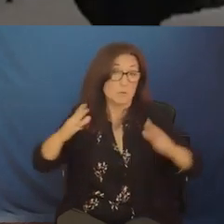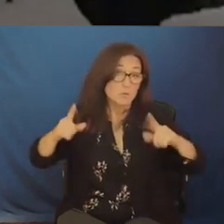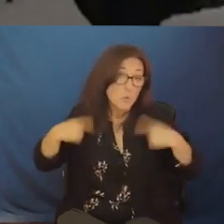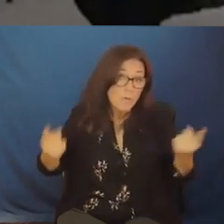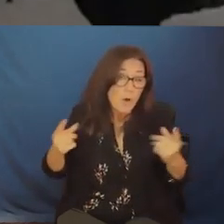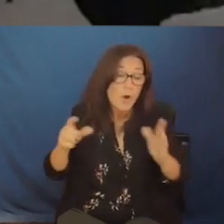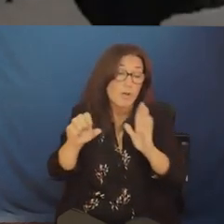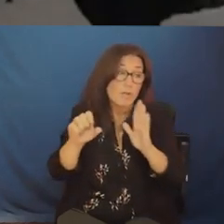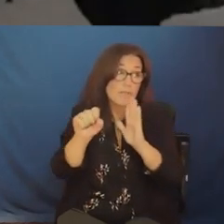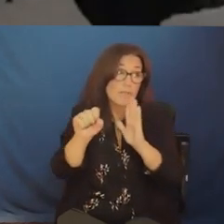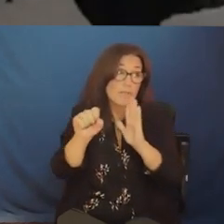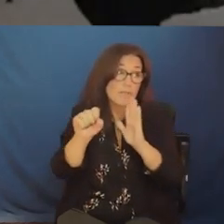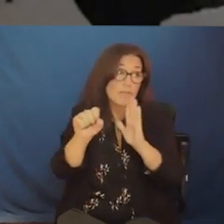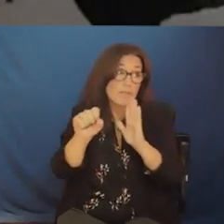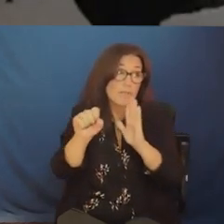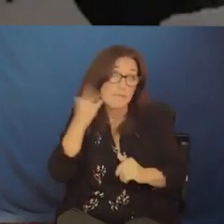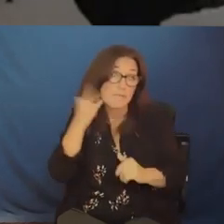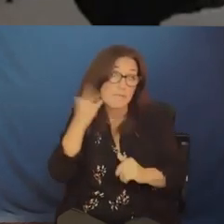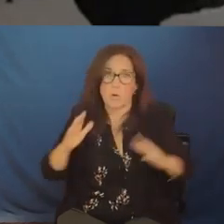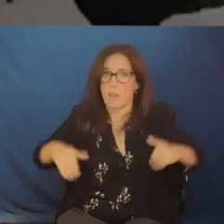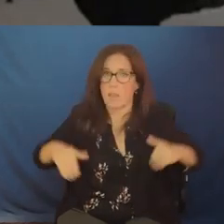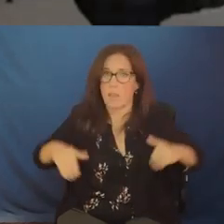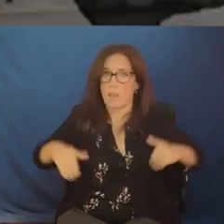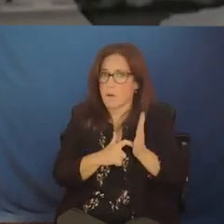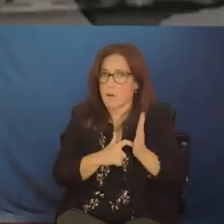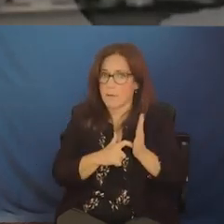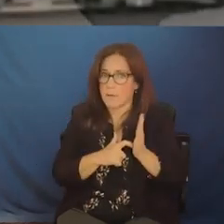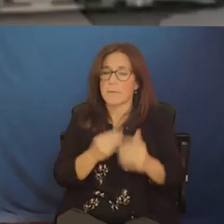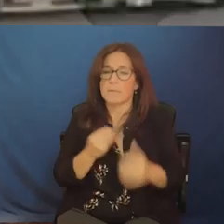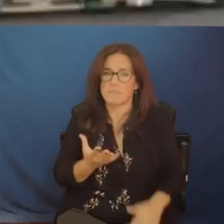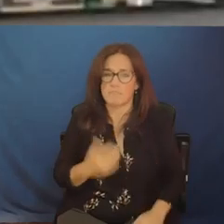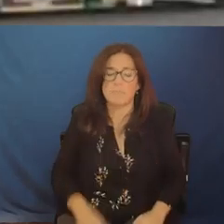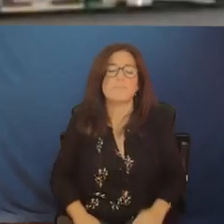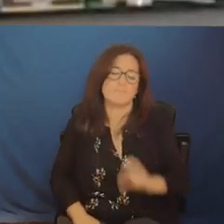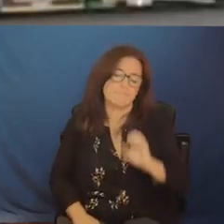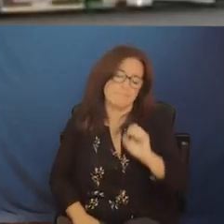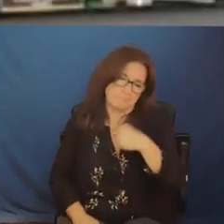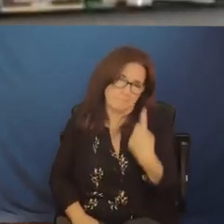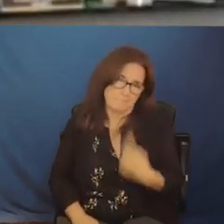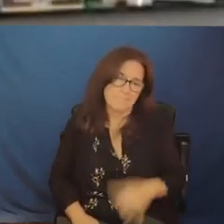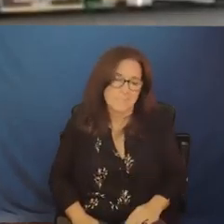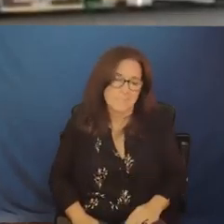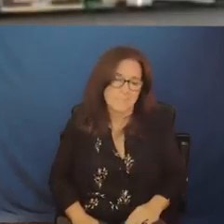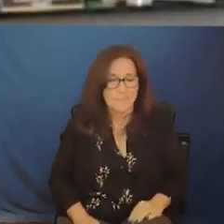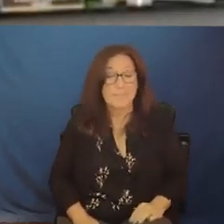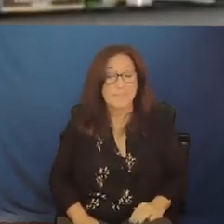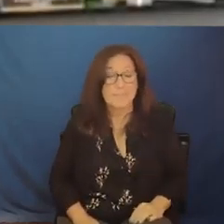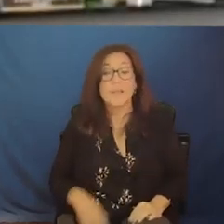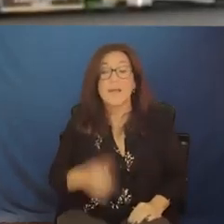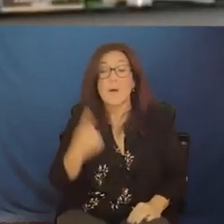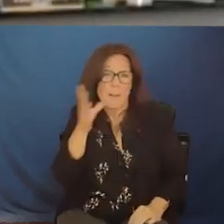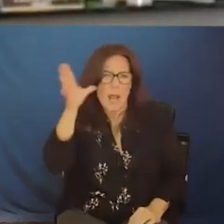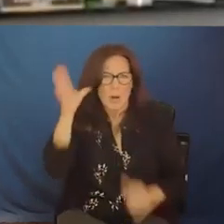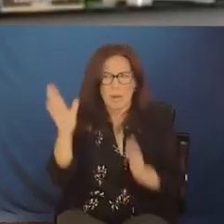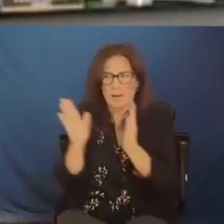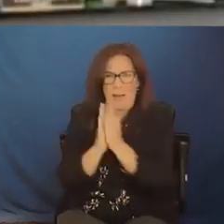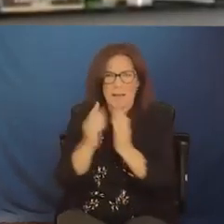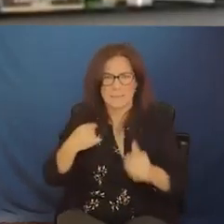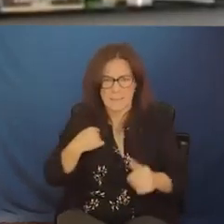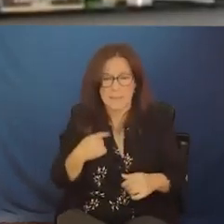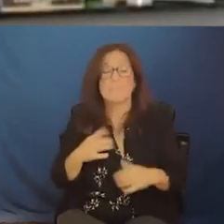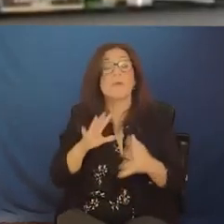no nos requiere que recopilamos esa información eso sería algo voluntario y una mamá de pregunto de los